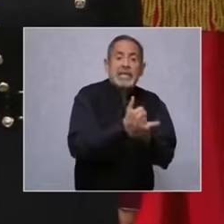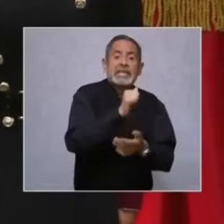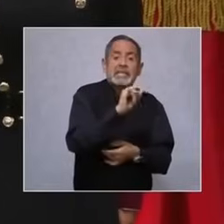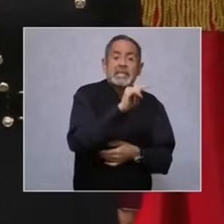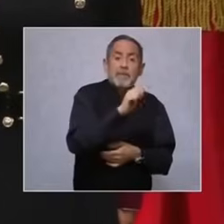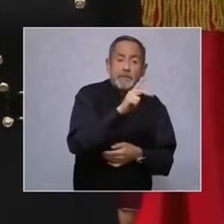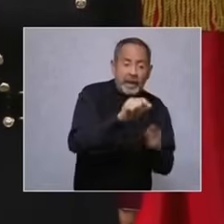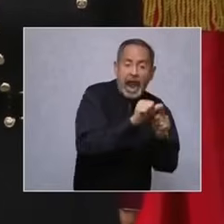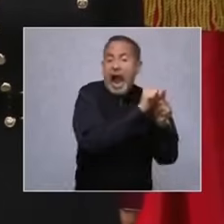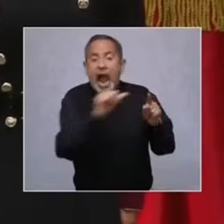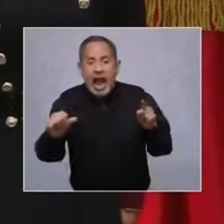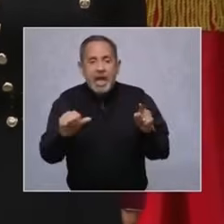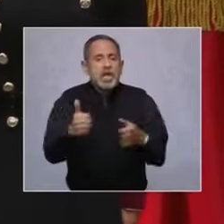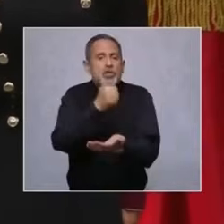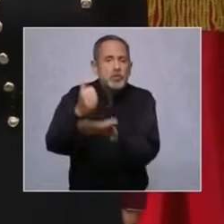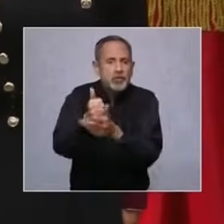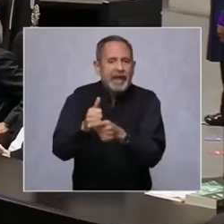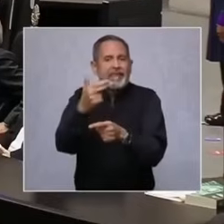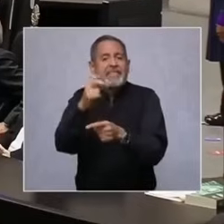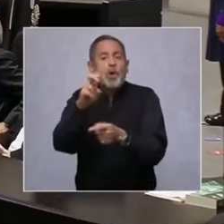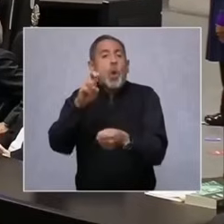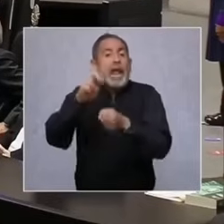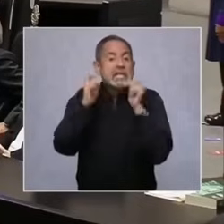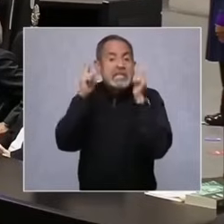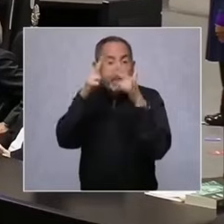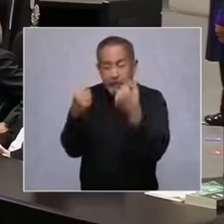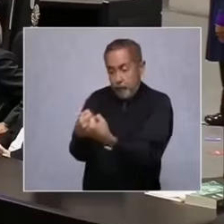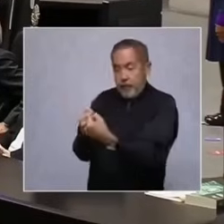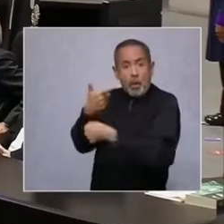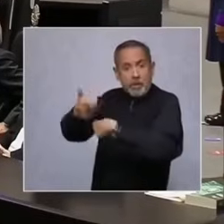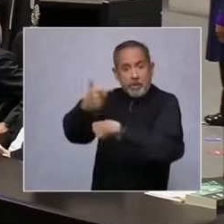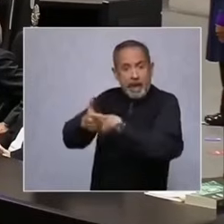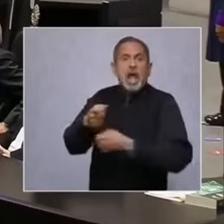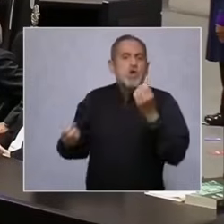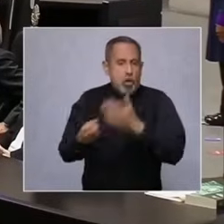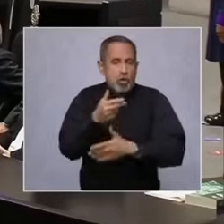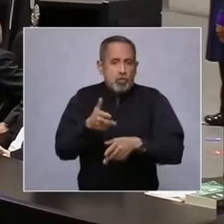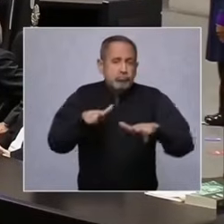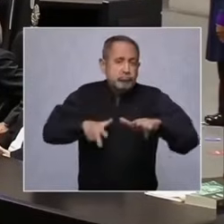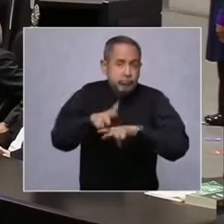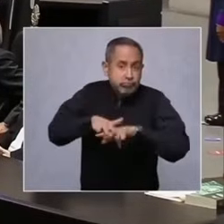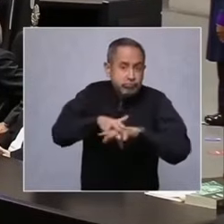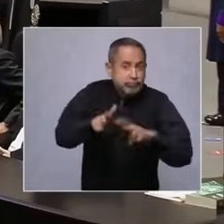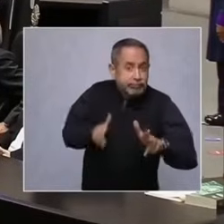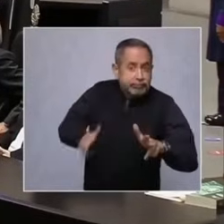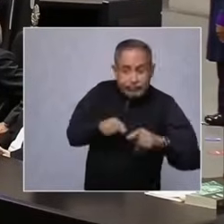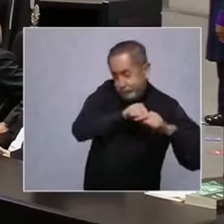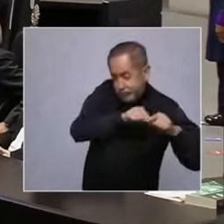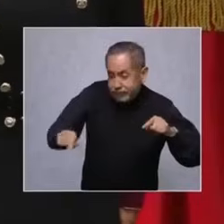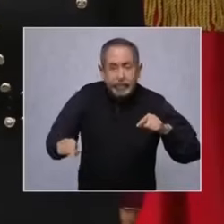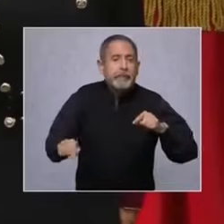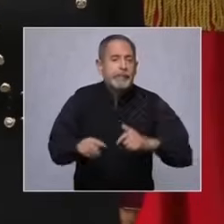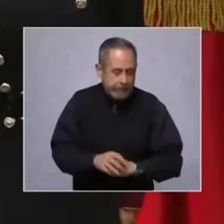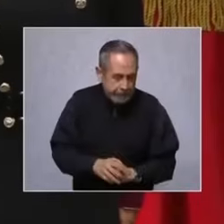Ciudad Hidalgo en Chiapas, frontera con Guatemala. ¿Cuántas Además, los megaproyectos.